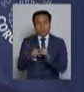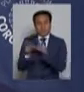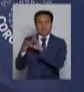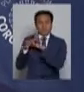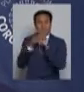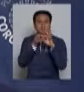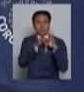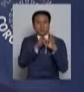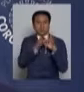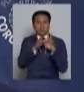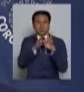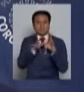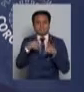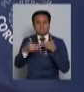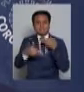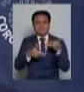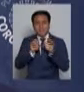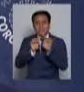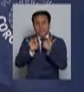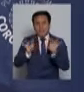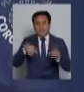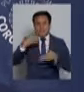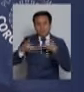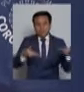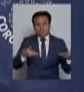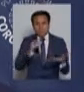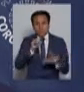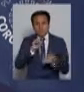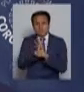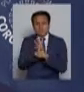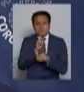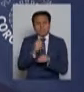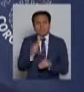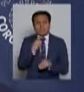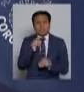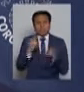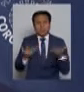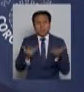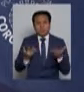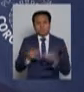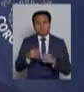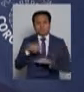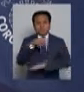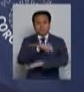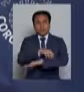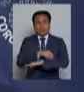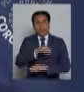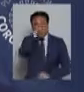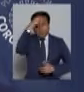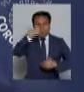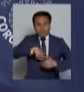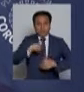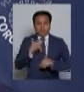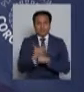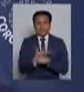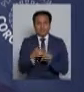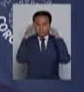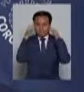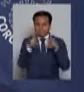de distribución del virus, o sea, quiénes ha afectado y cómo ha afectado, en la región de la Araucanía ha habido una